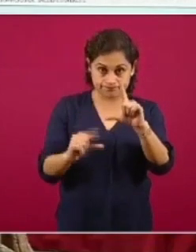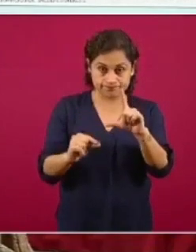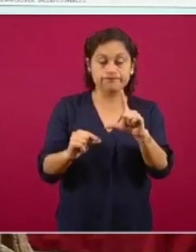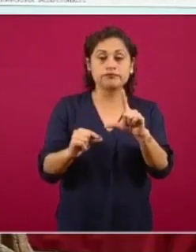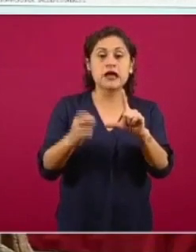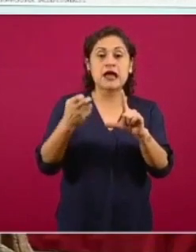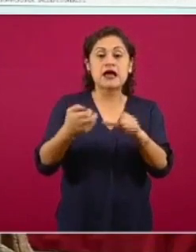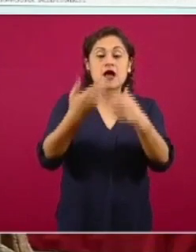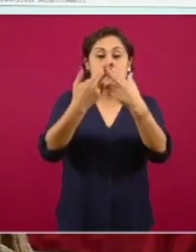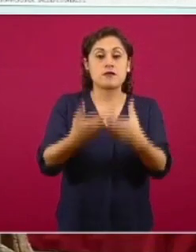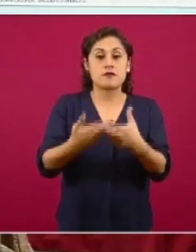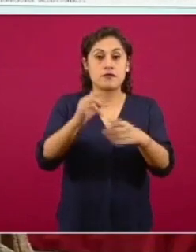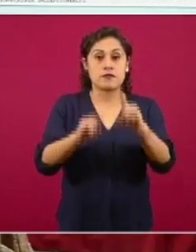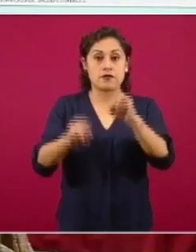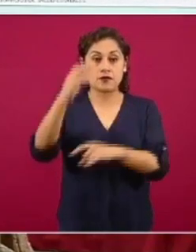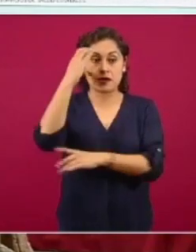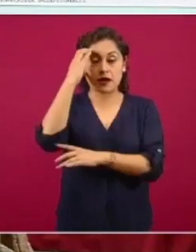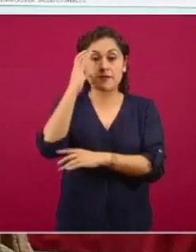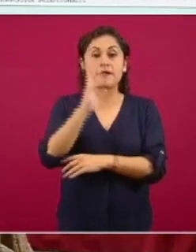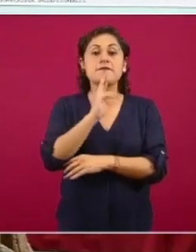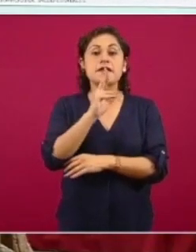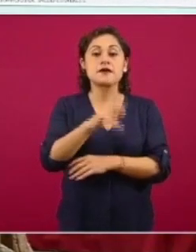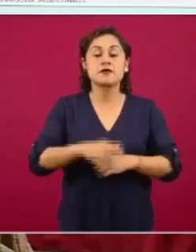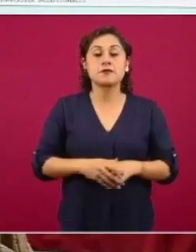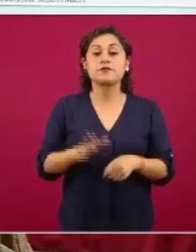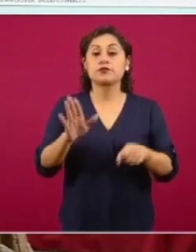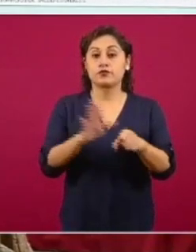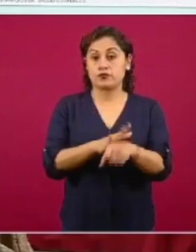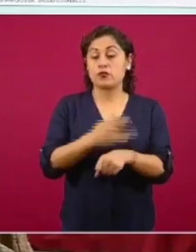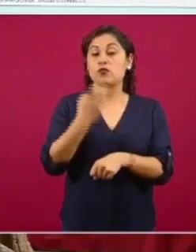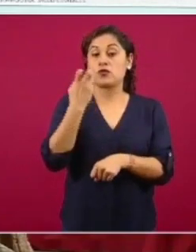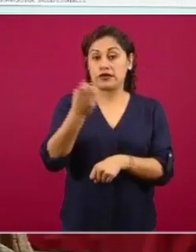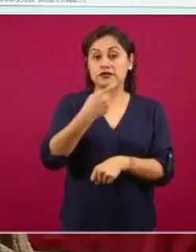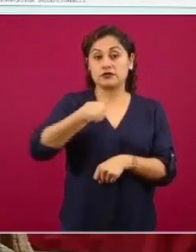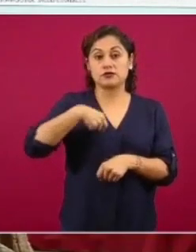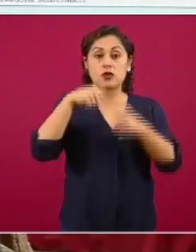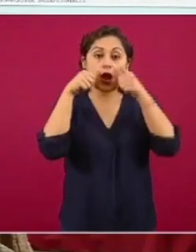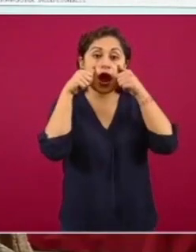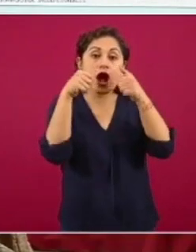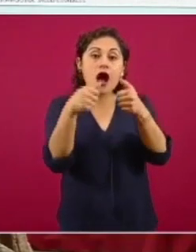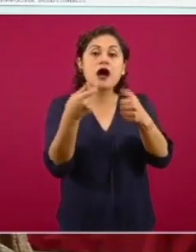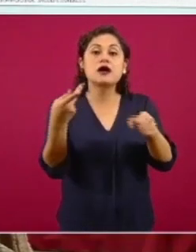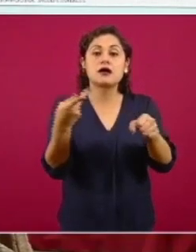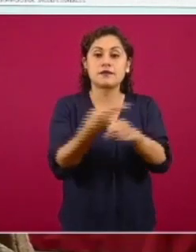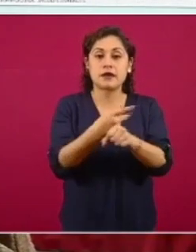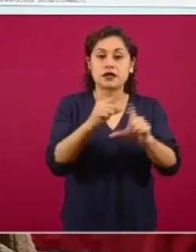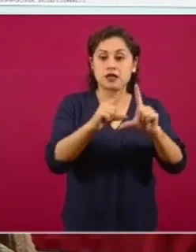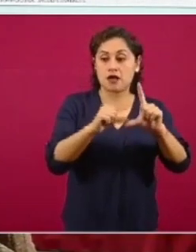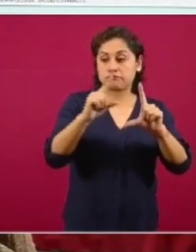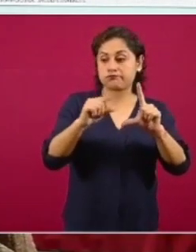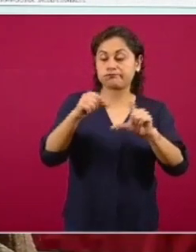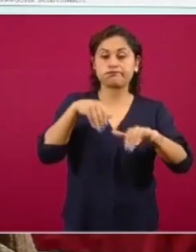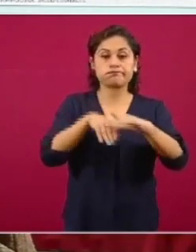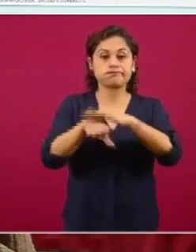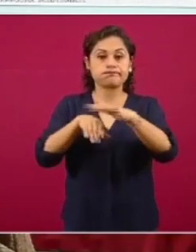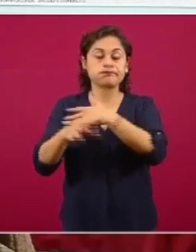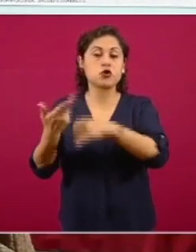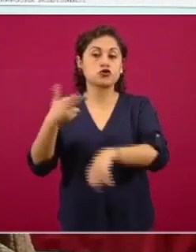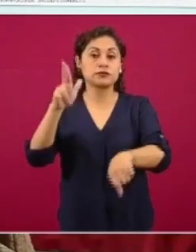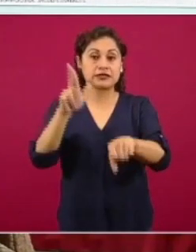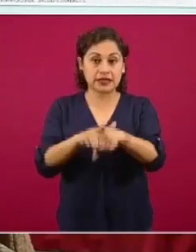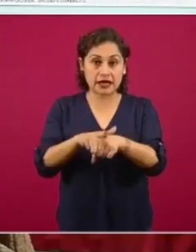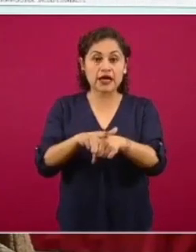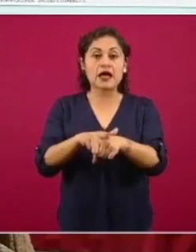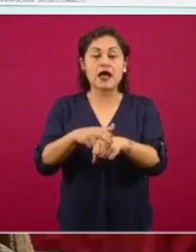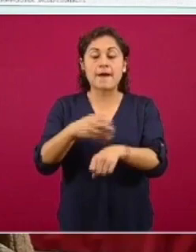tanto menor ocupación. Entonces tenemos que ir viendo tanto el incremento que hay de hospitalizaciones como el incremento que hay en las